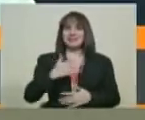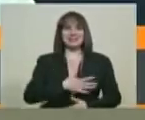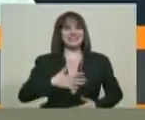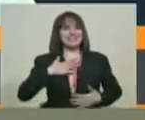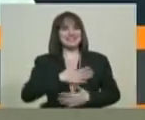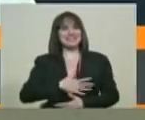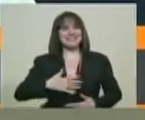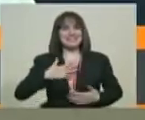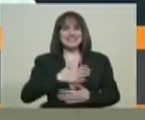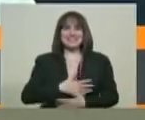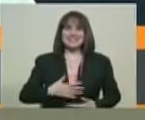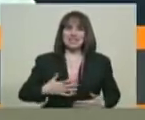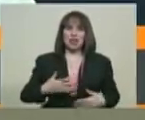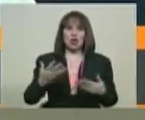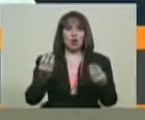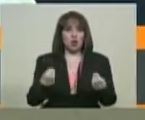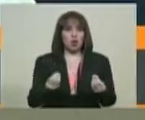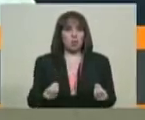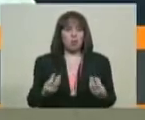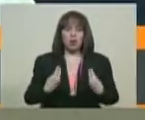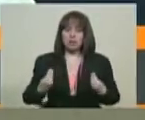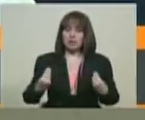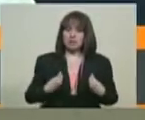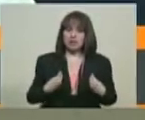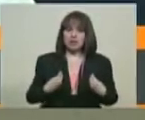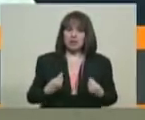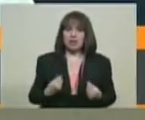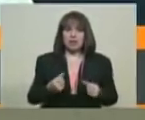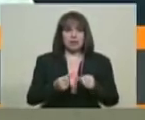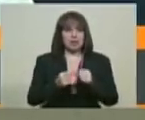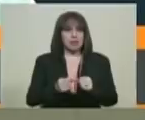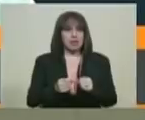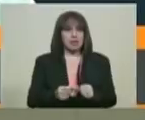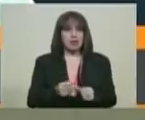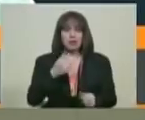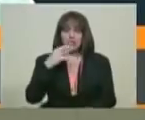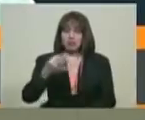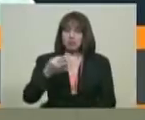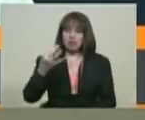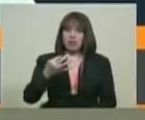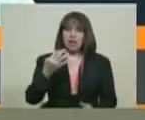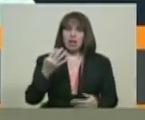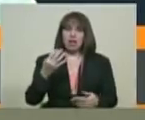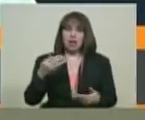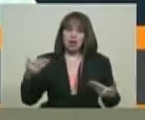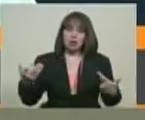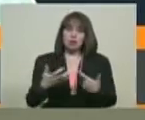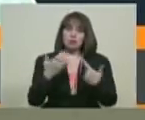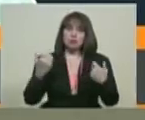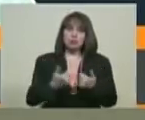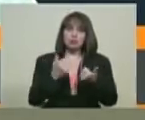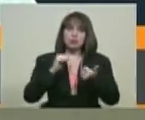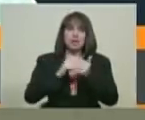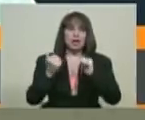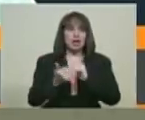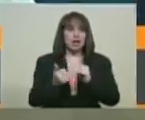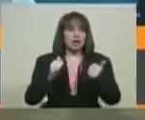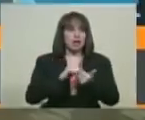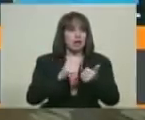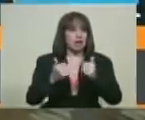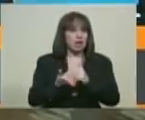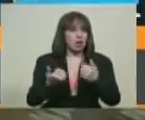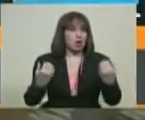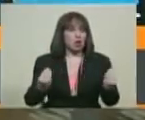y satisfecho con esta vida que dedicar con sinceridad la lucha a la causa justa. Y la causa